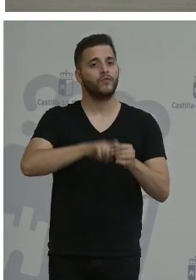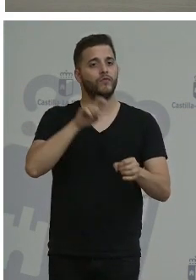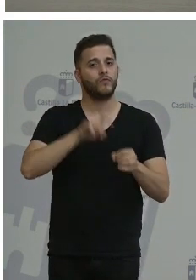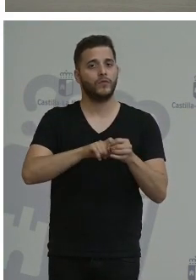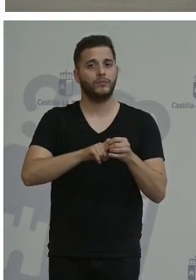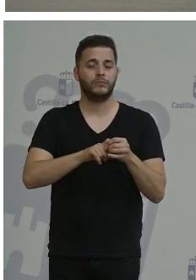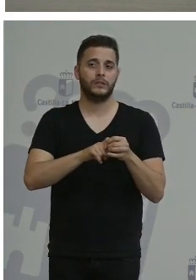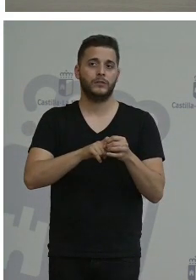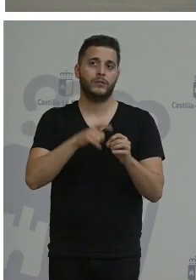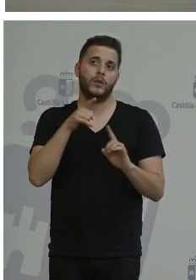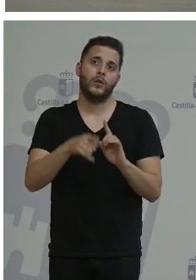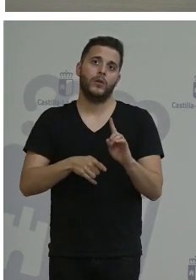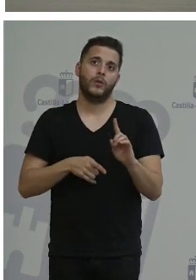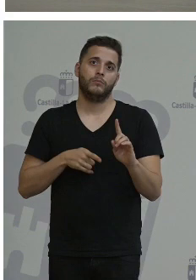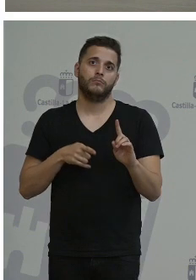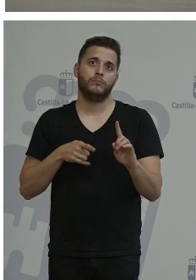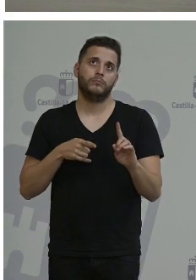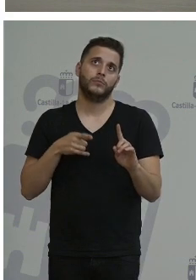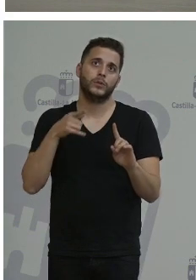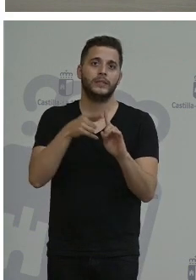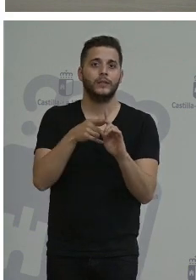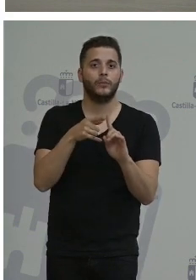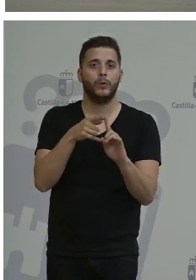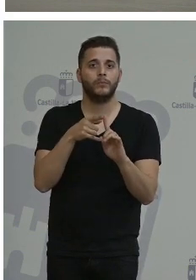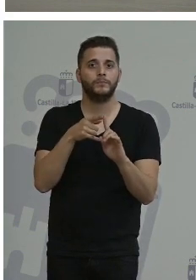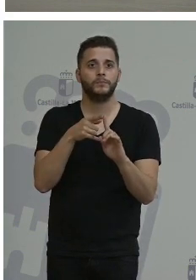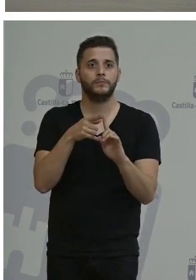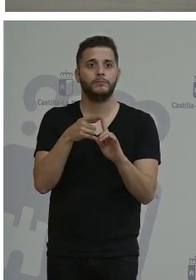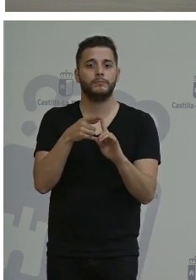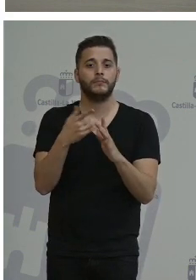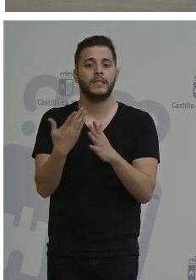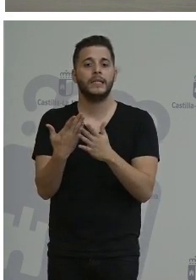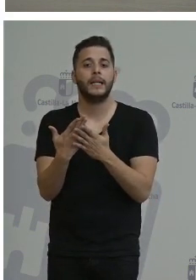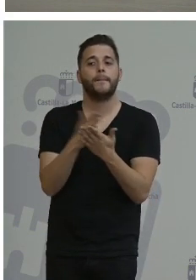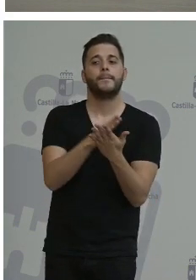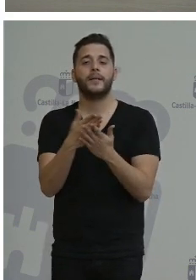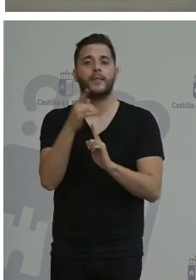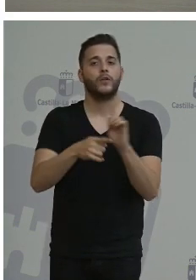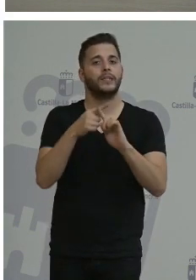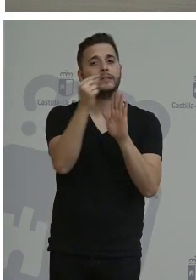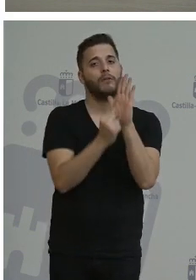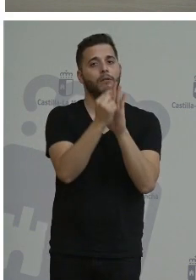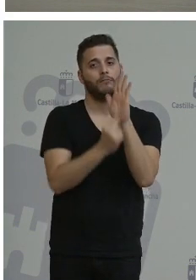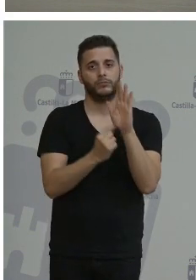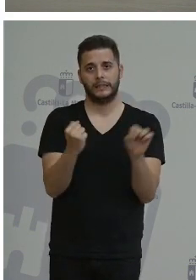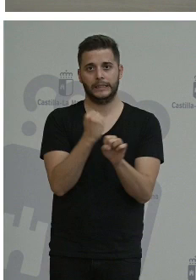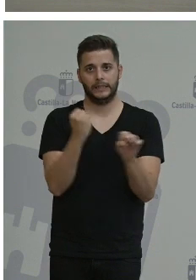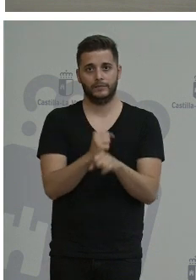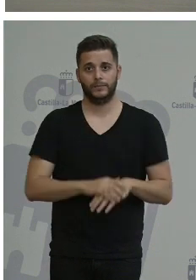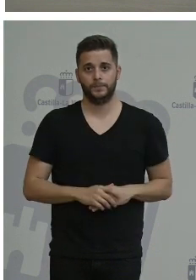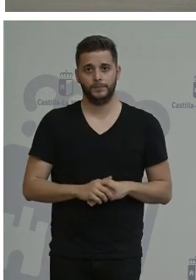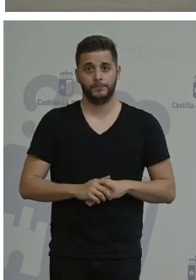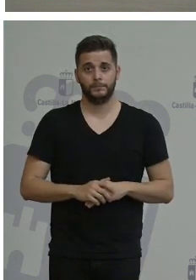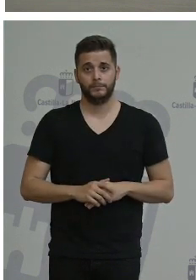interlocutores para determinación de las condiciones de trabajo. Y, finalmente, hay una